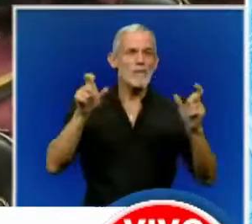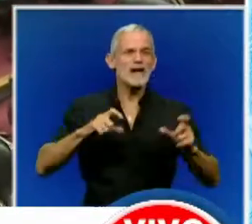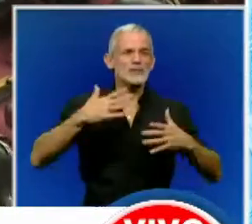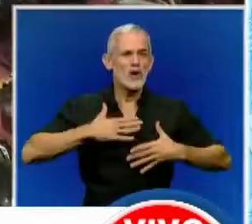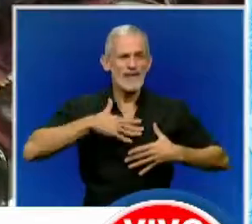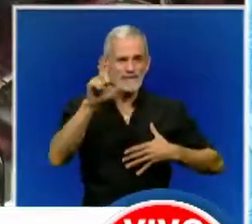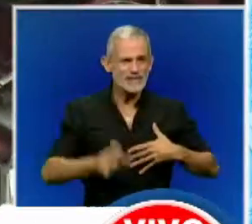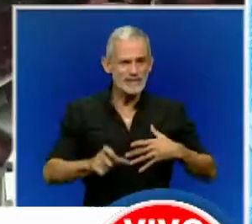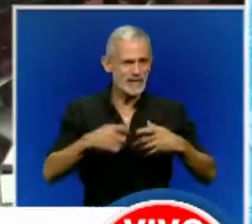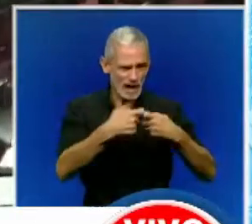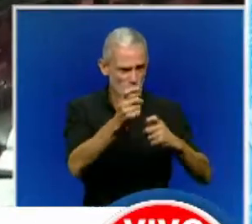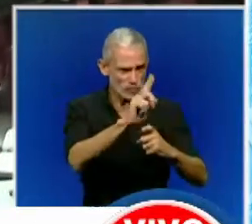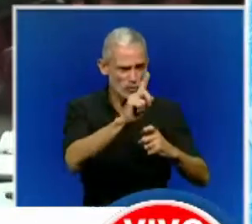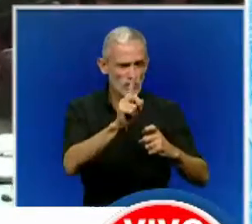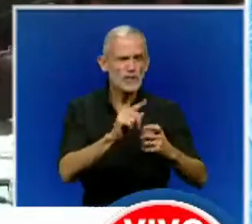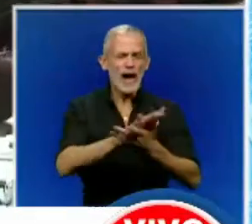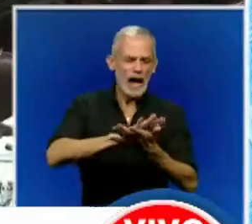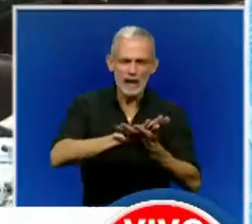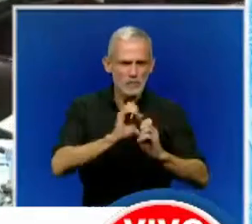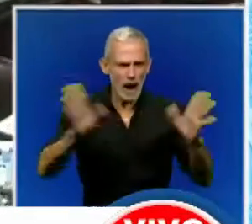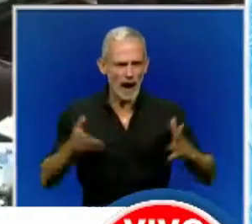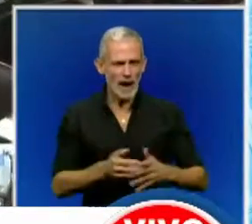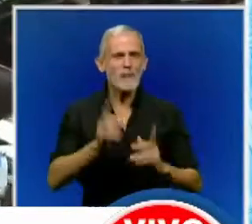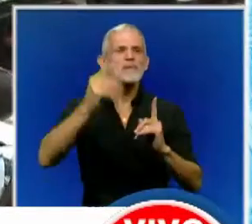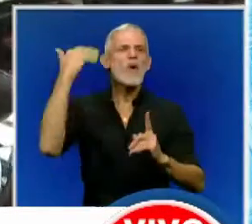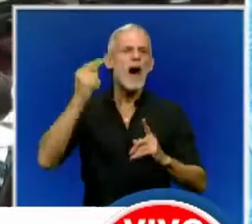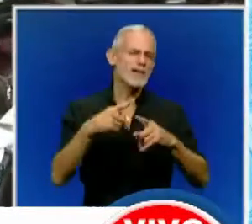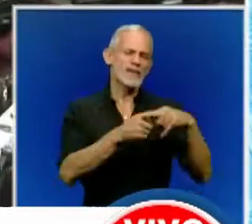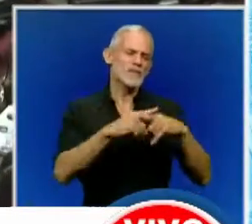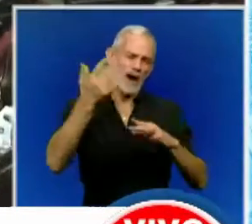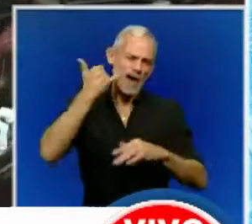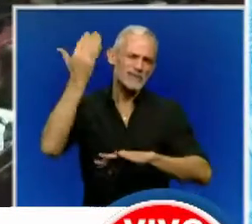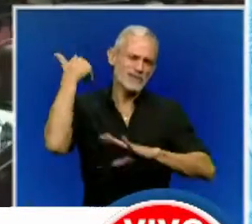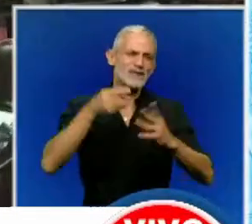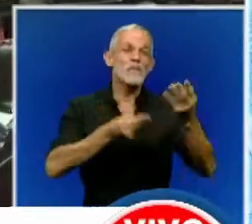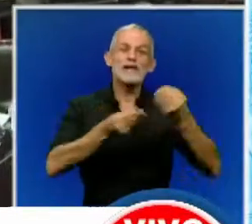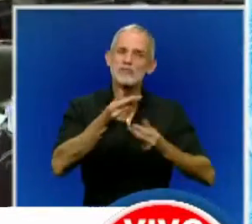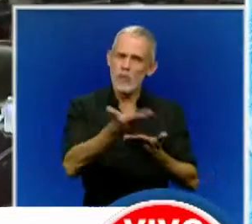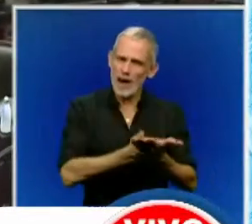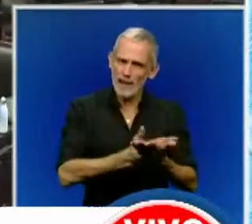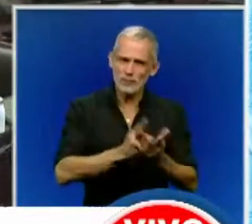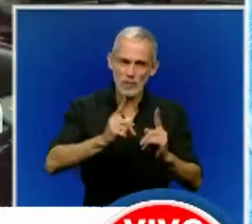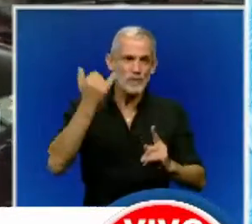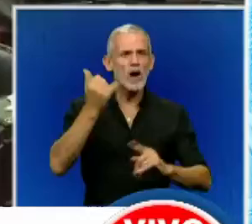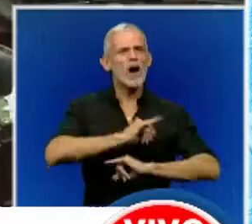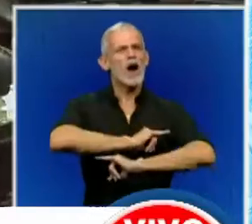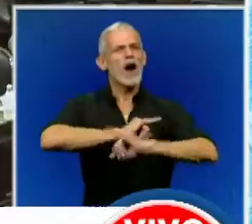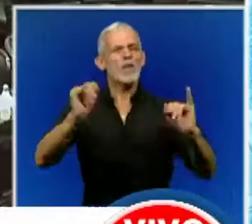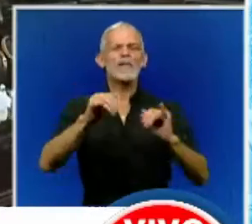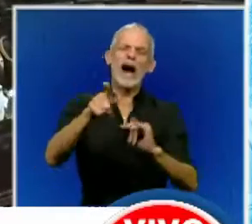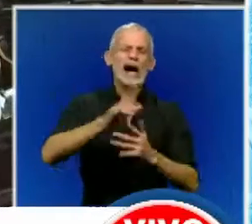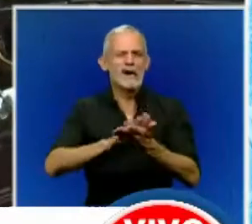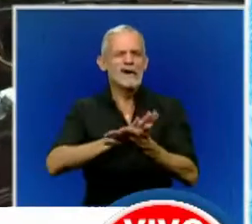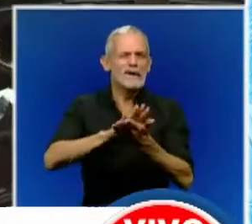físicas. Buscan una mala solución que señalamos en aquel debate y ya anunciaban que lo iban a